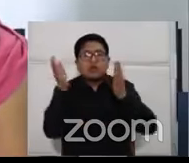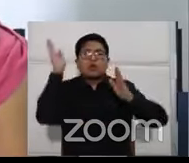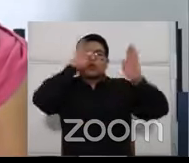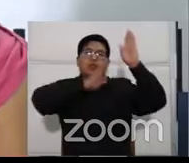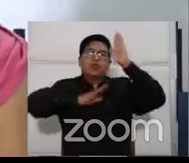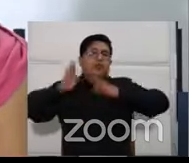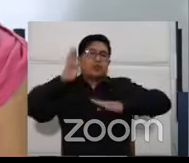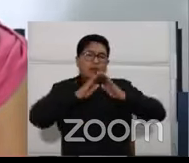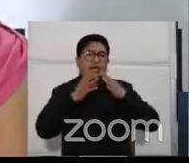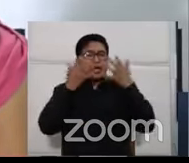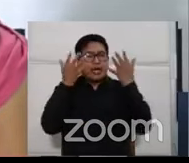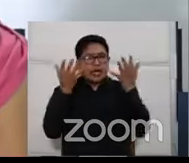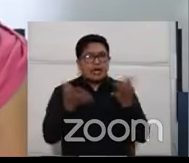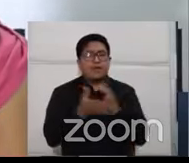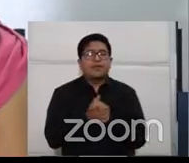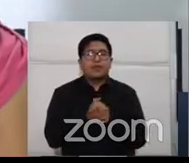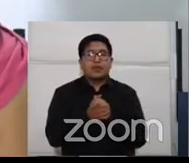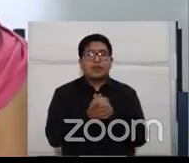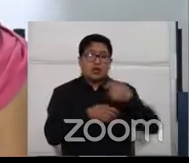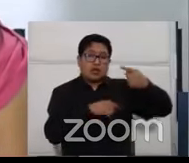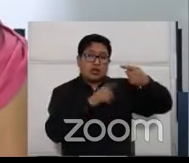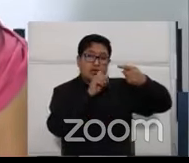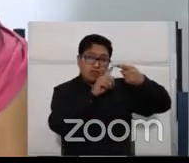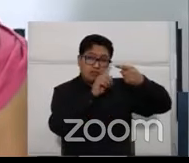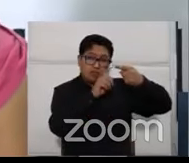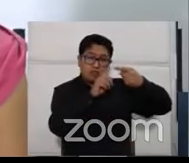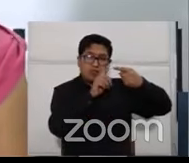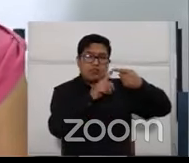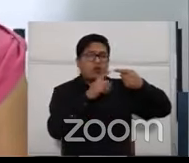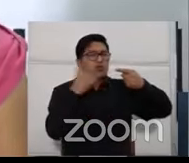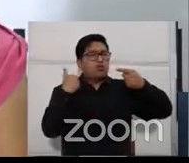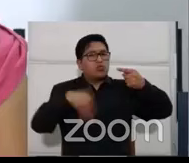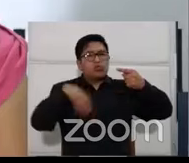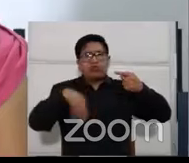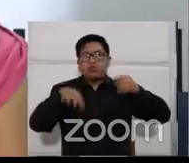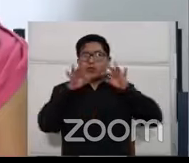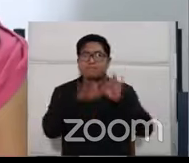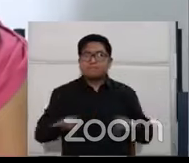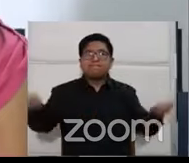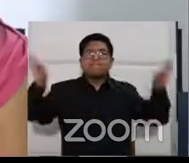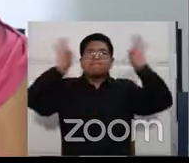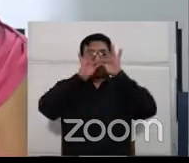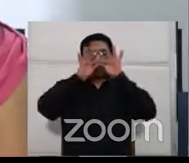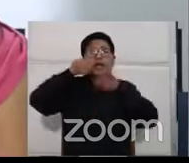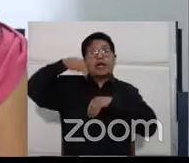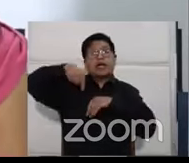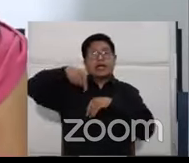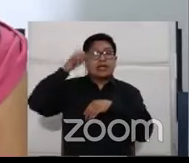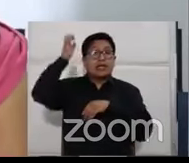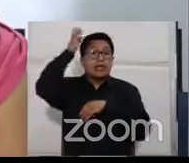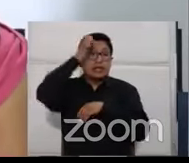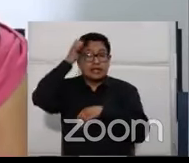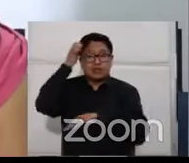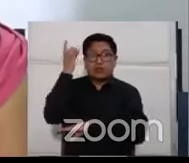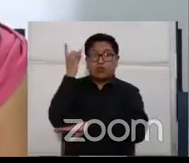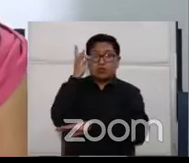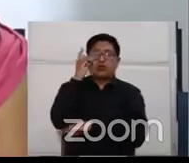primero es importante y resulta un desafío en el estado boliviano el diseño e implementación